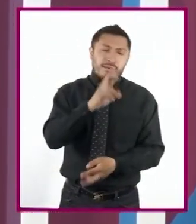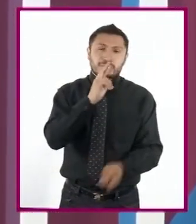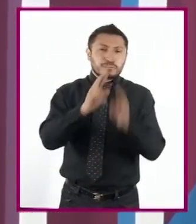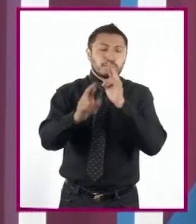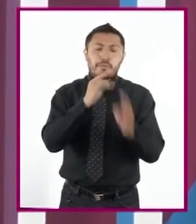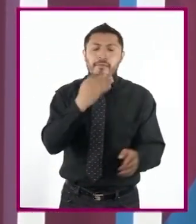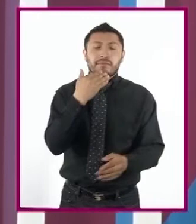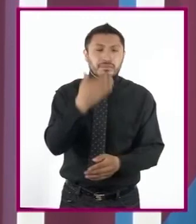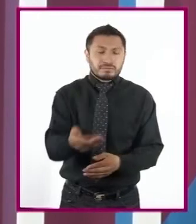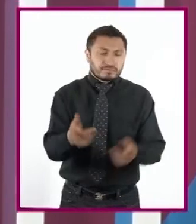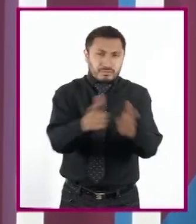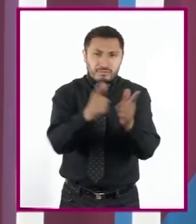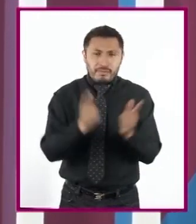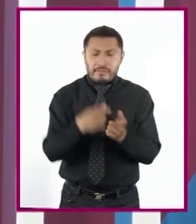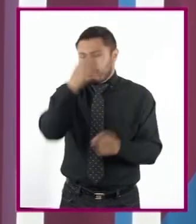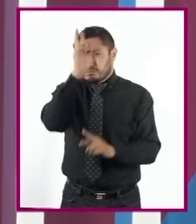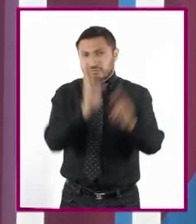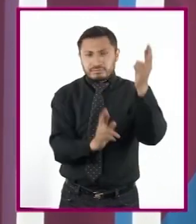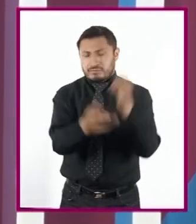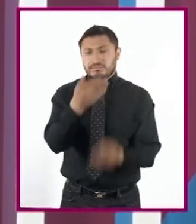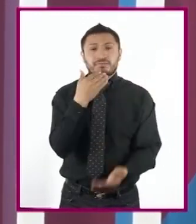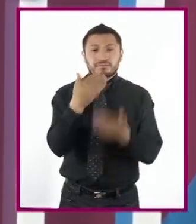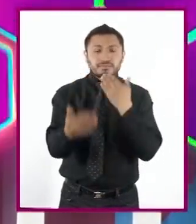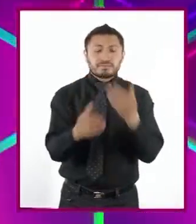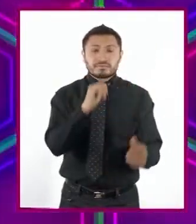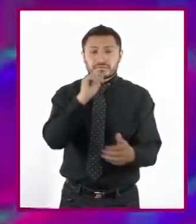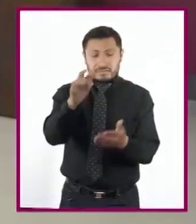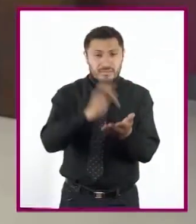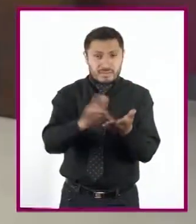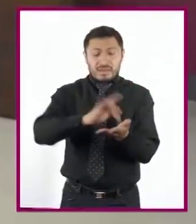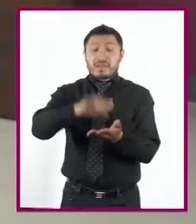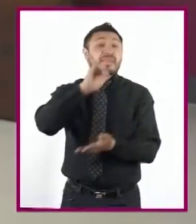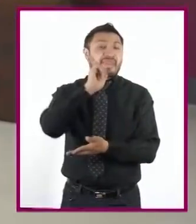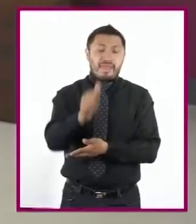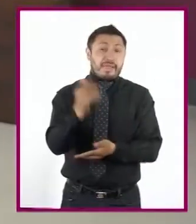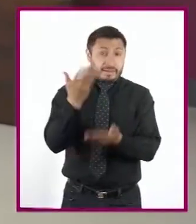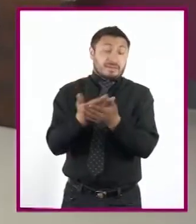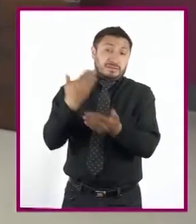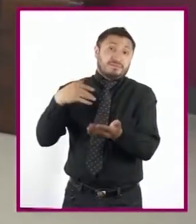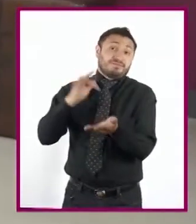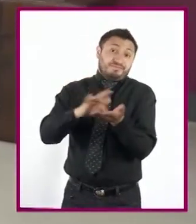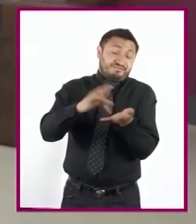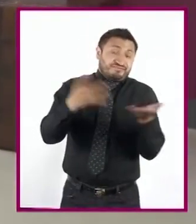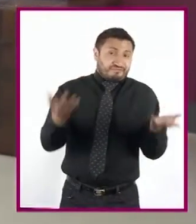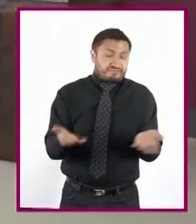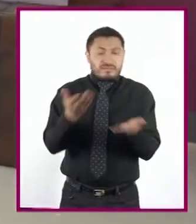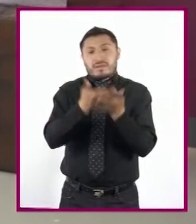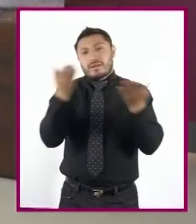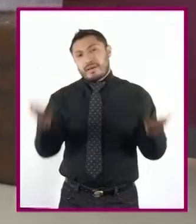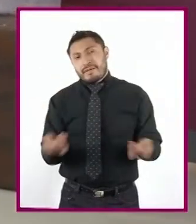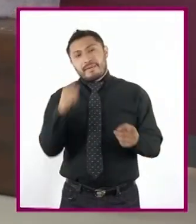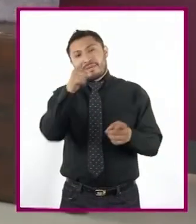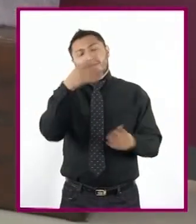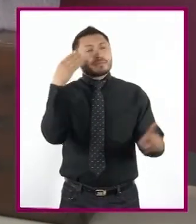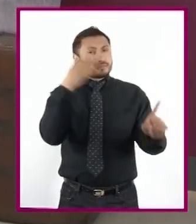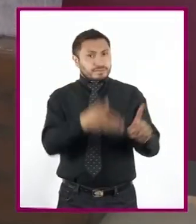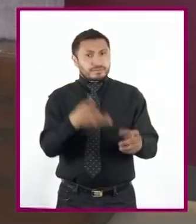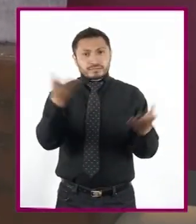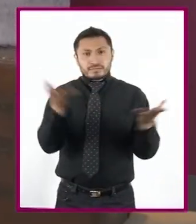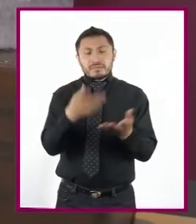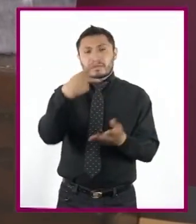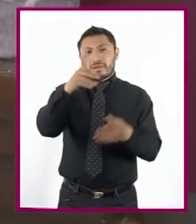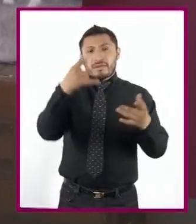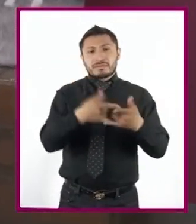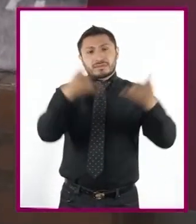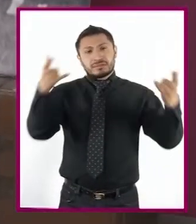demandas de los diferentes grupos revolucionarios que lo habían apoyado. Ahora es momento del reto. Elaboren su propia versión